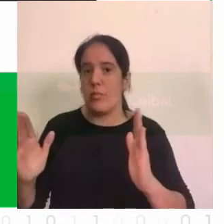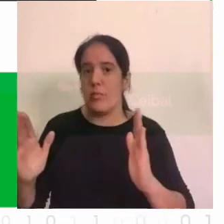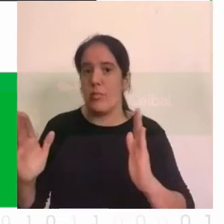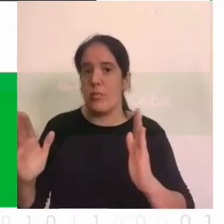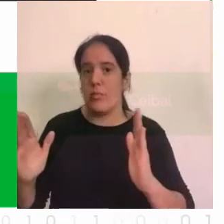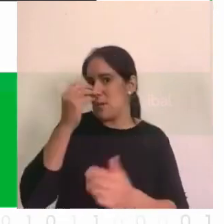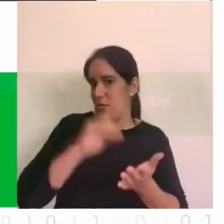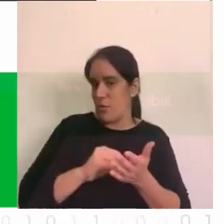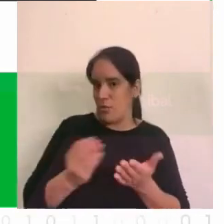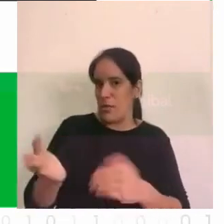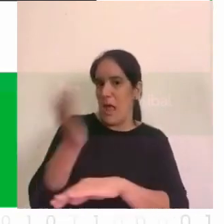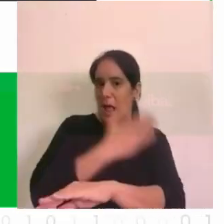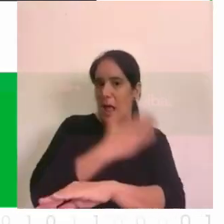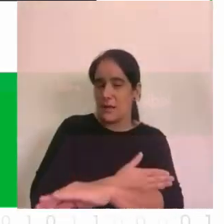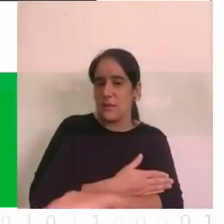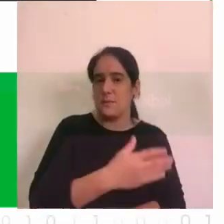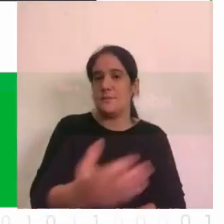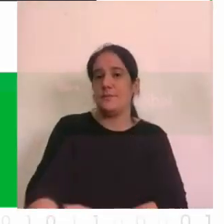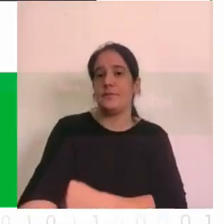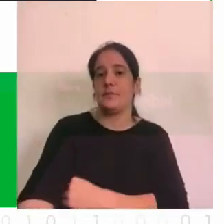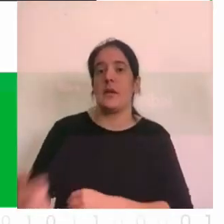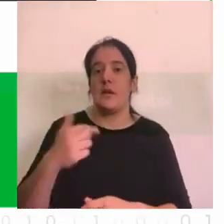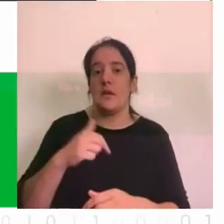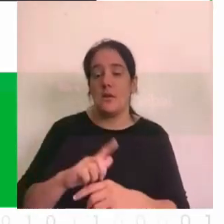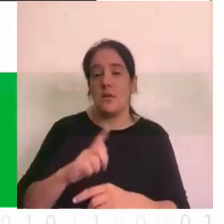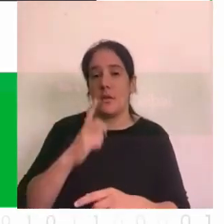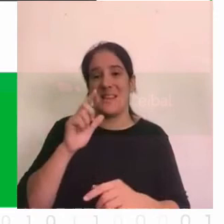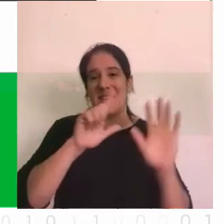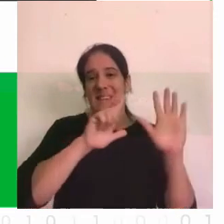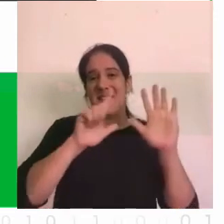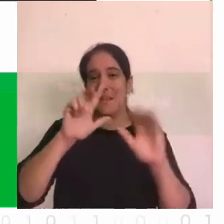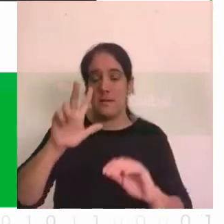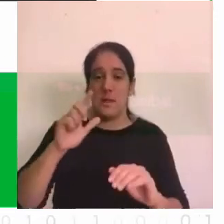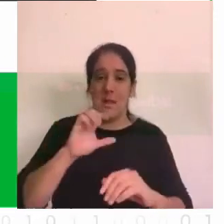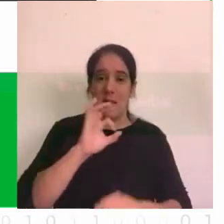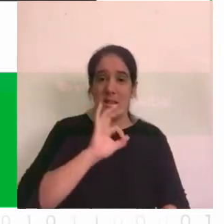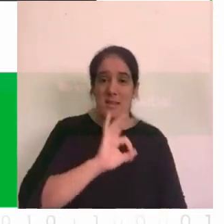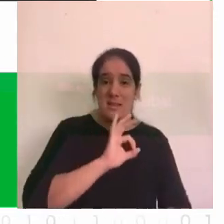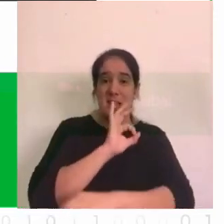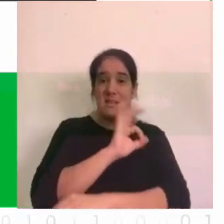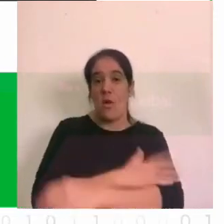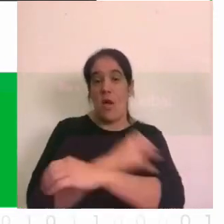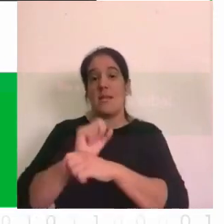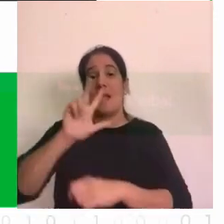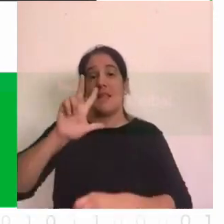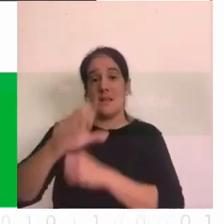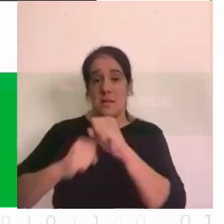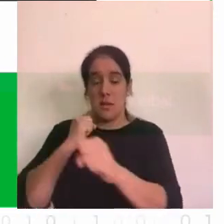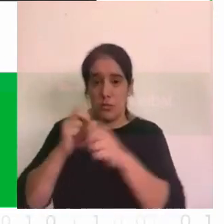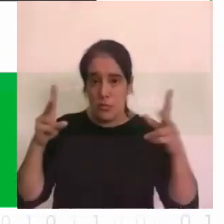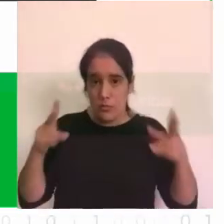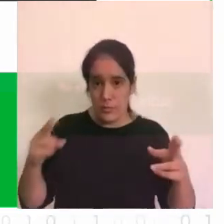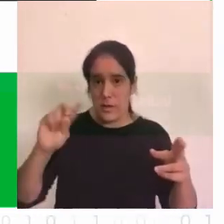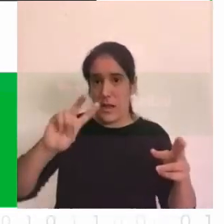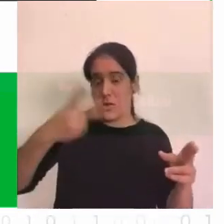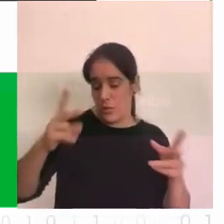a 3.077 niños entre 0 y 3 años y 11 meses. Con lo cual, en la segunda ola, que siguió en 2015,